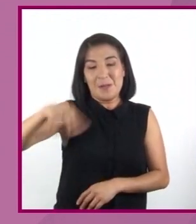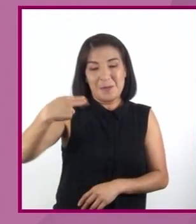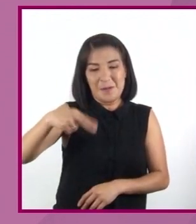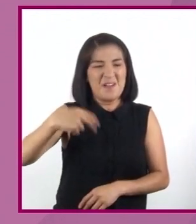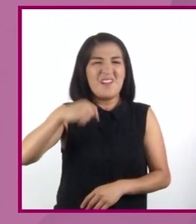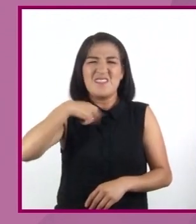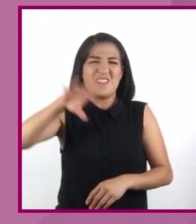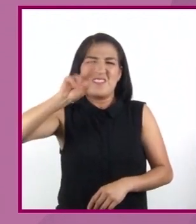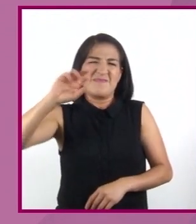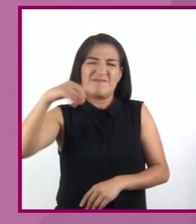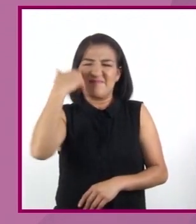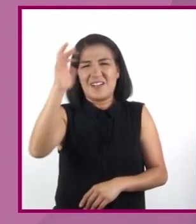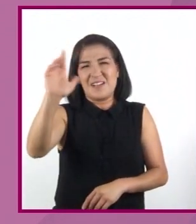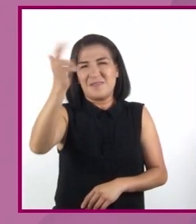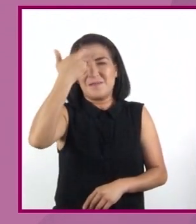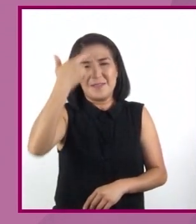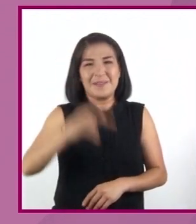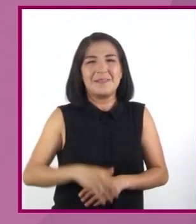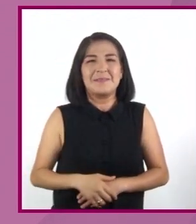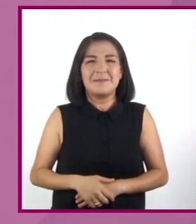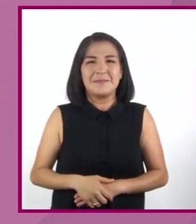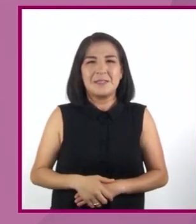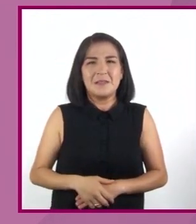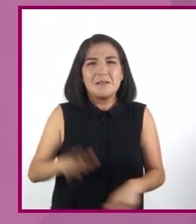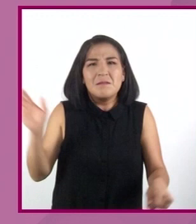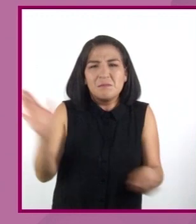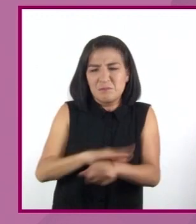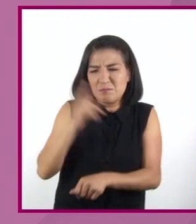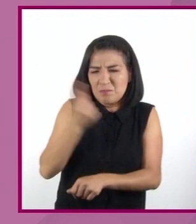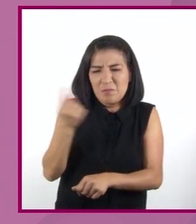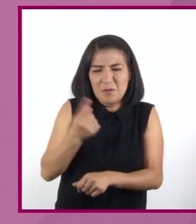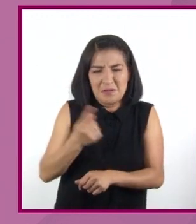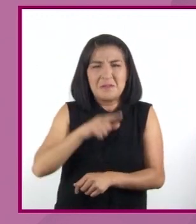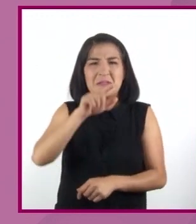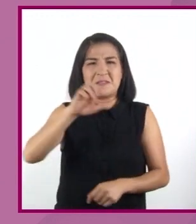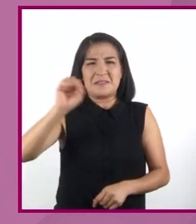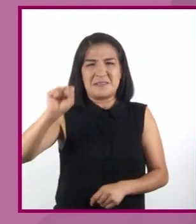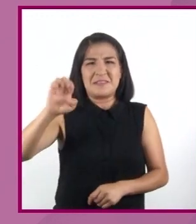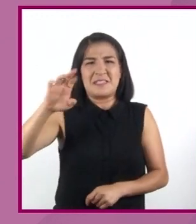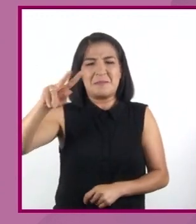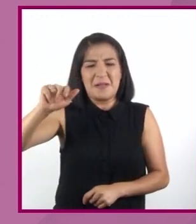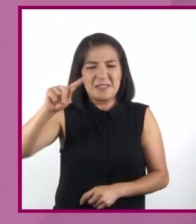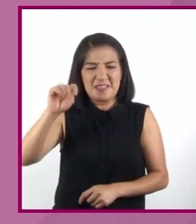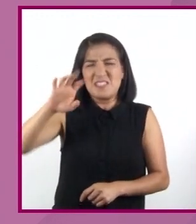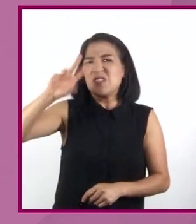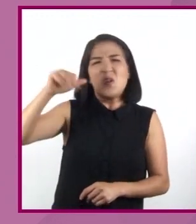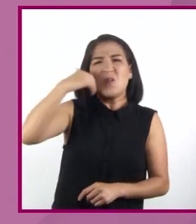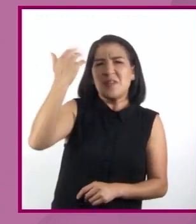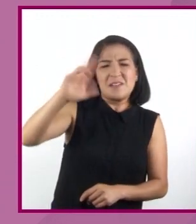no quiero acordarme, ¿por qué Cervantes no quiere acordarse?